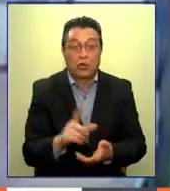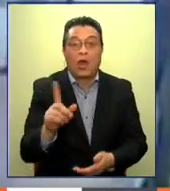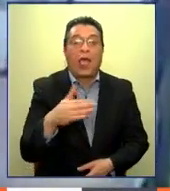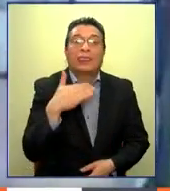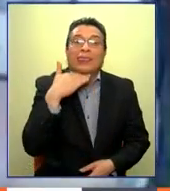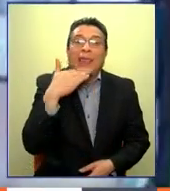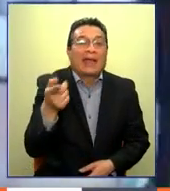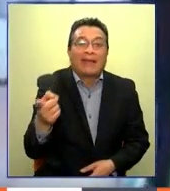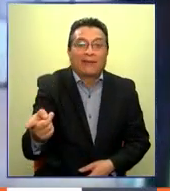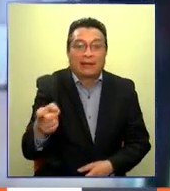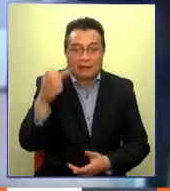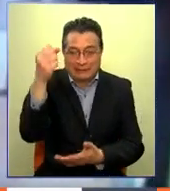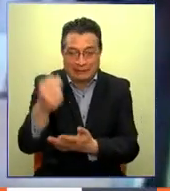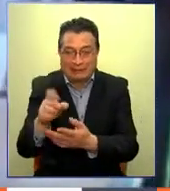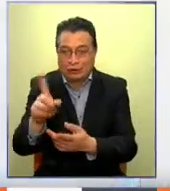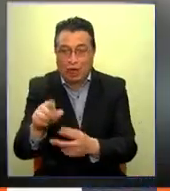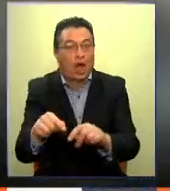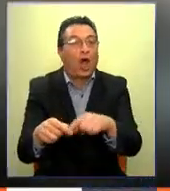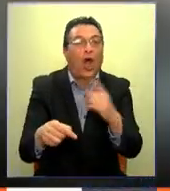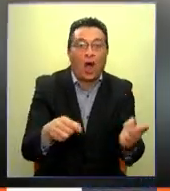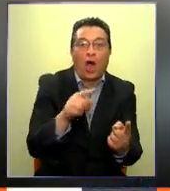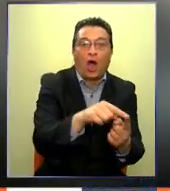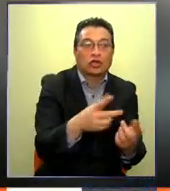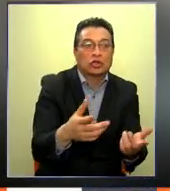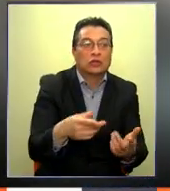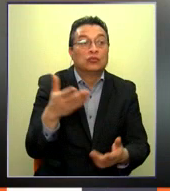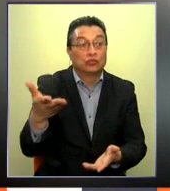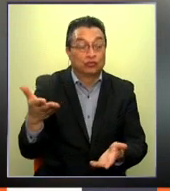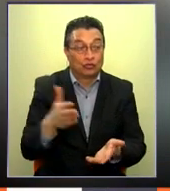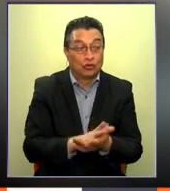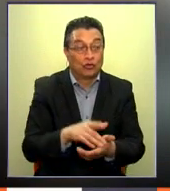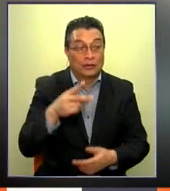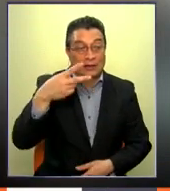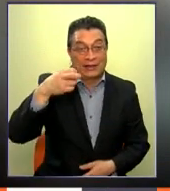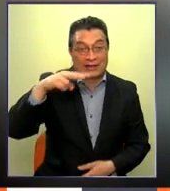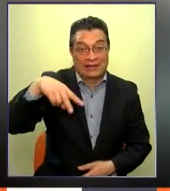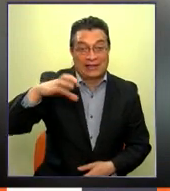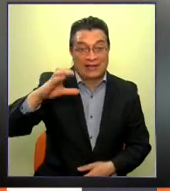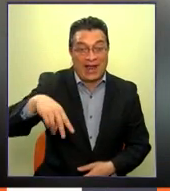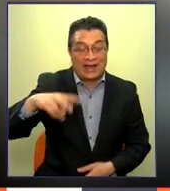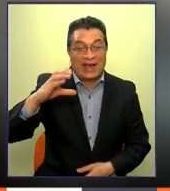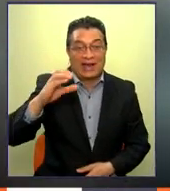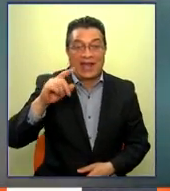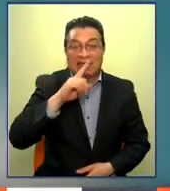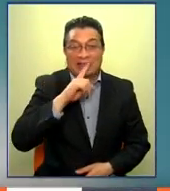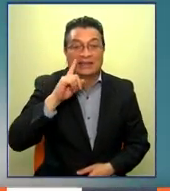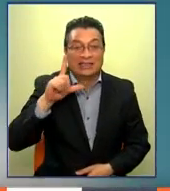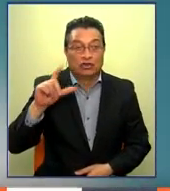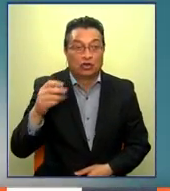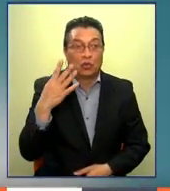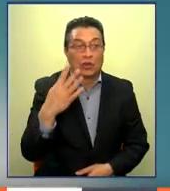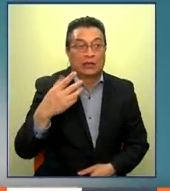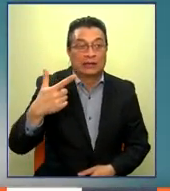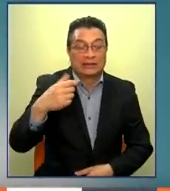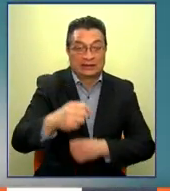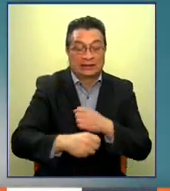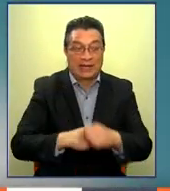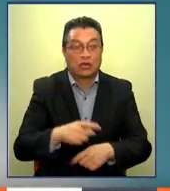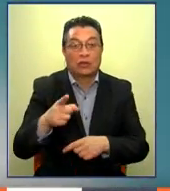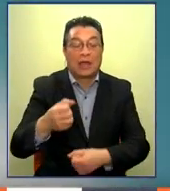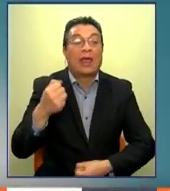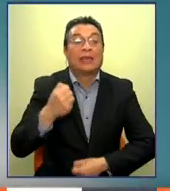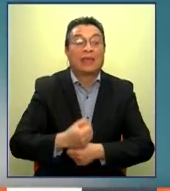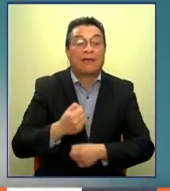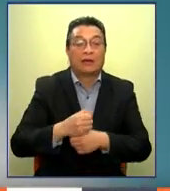con la tarea encomendada a los sicarios. El fallecido Hernán Castillo Torres, de 47 años de edad, se desempeñaba